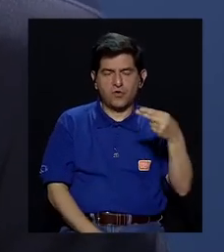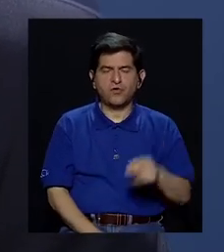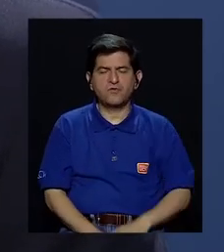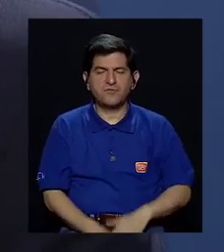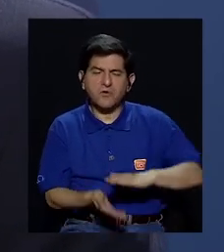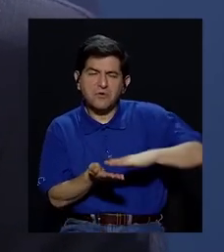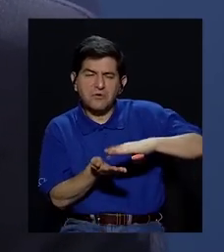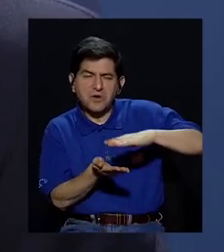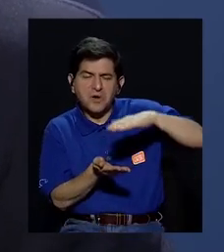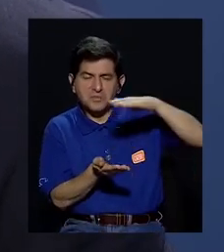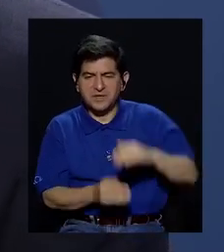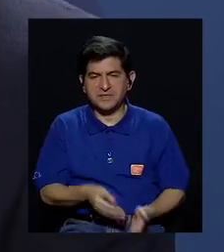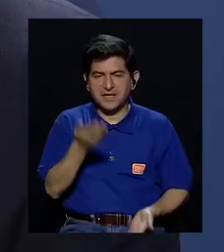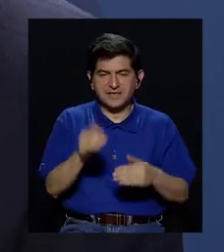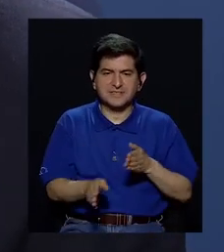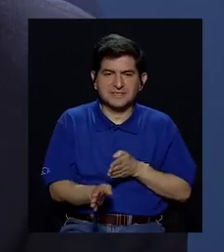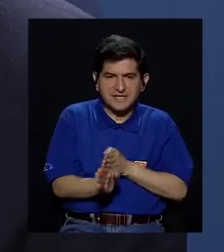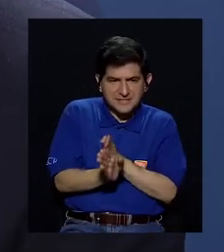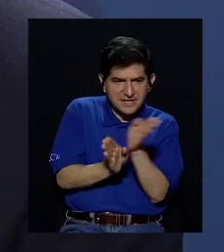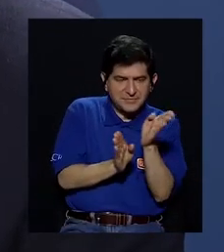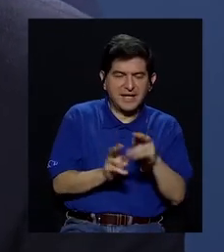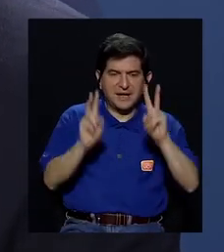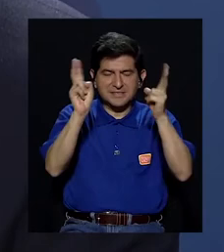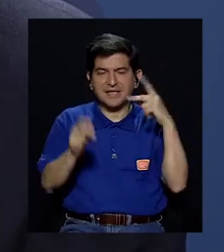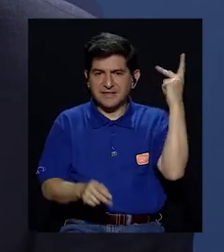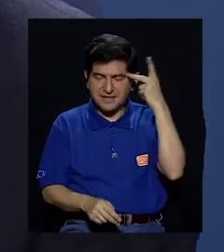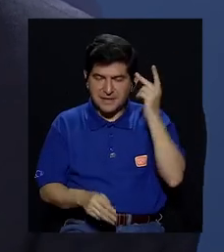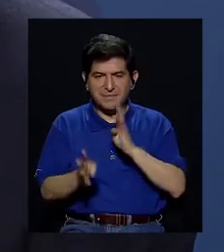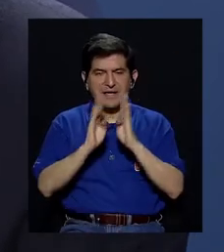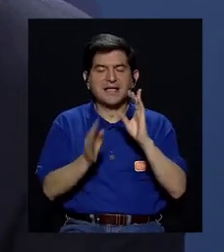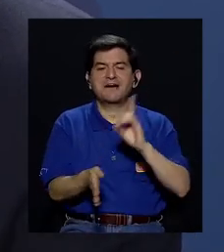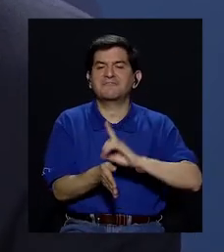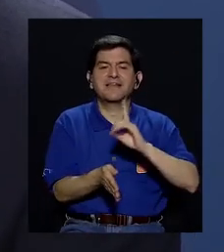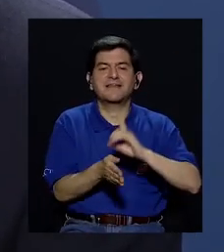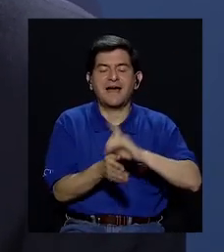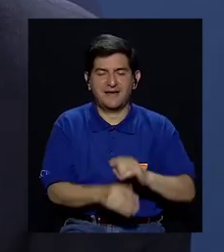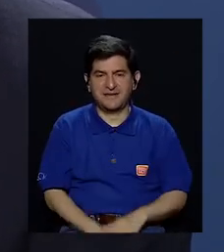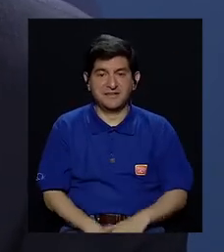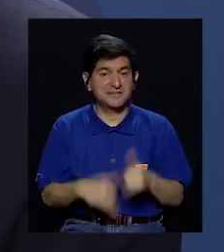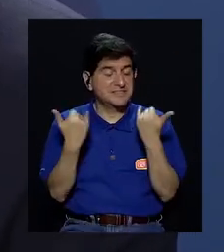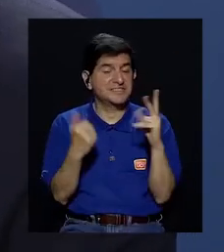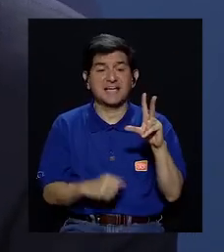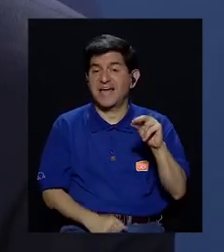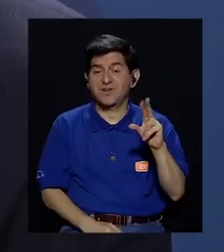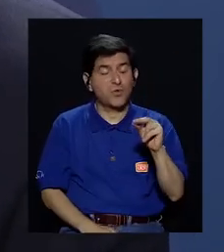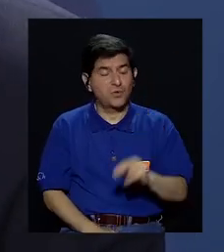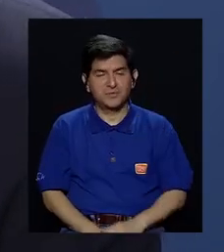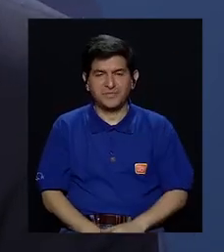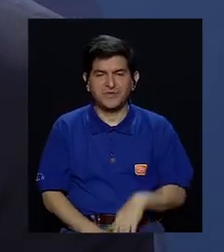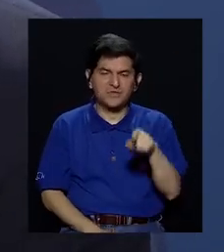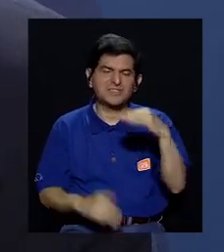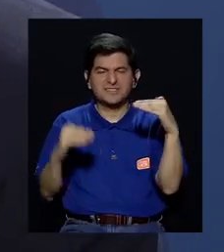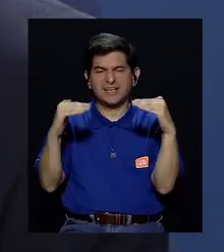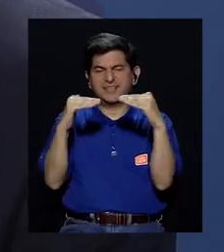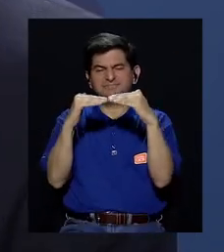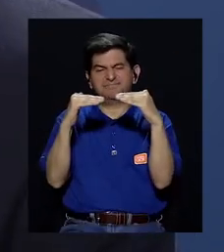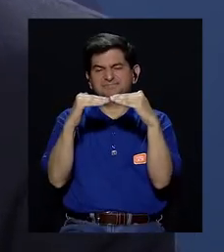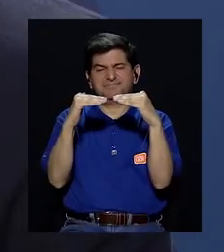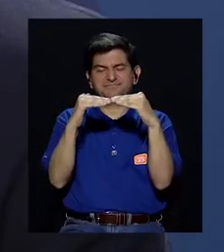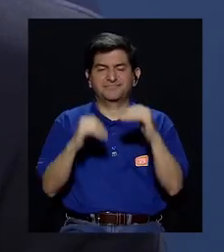antes levantar un poco el río sobre todo cuando se salía el tema político y empieza a hablar cosas de medicina ya no lo está haciendo entonces que a un